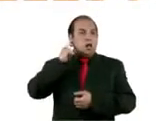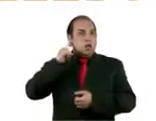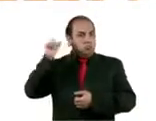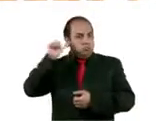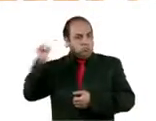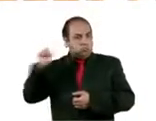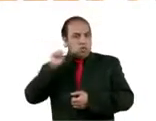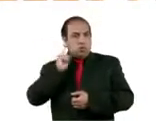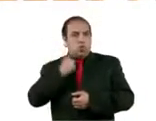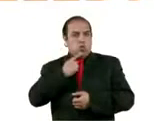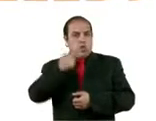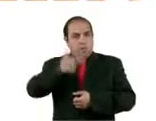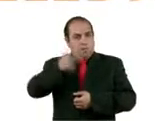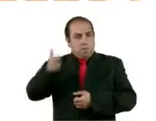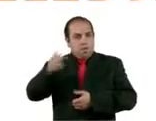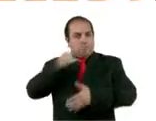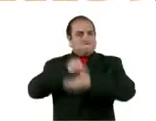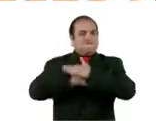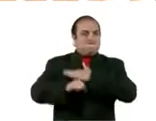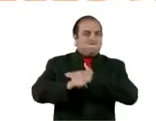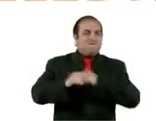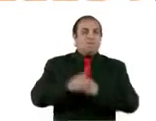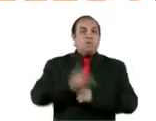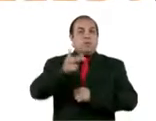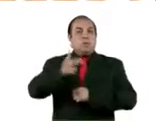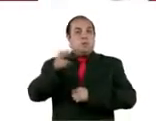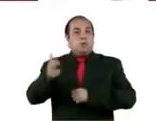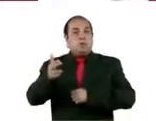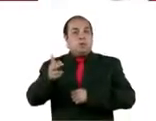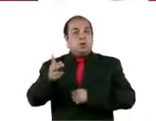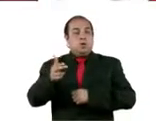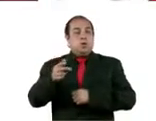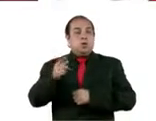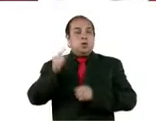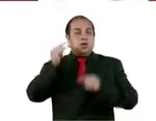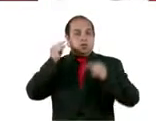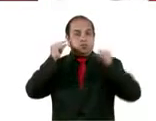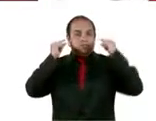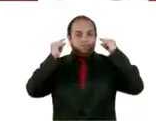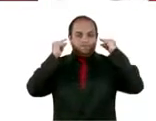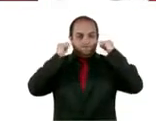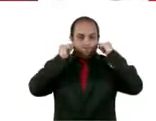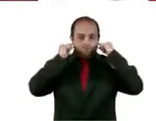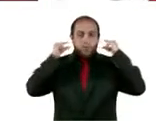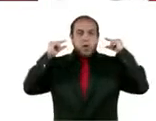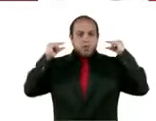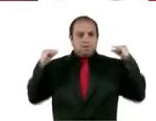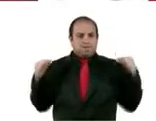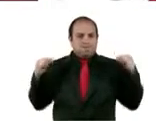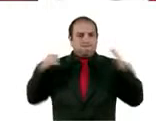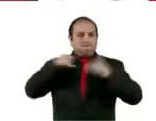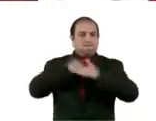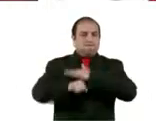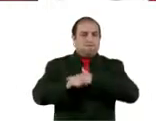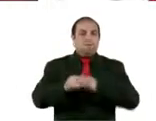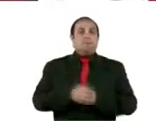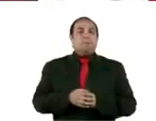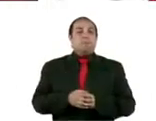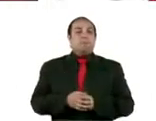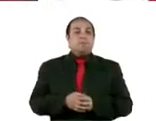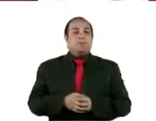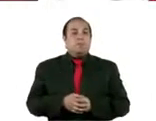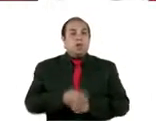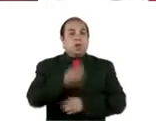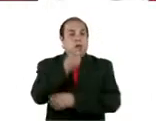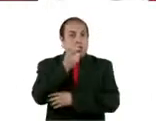auditivas, son hipoacusias severas, hipoacusias bilaterales profundas, cortipatía bilateral, o sea,